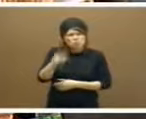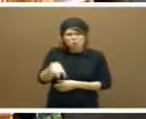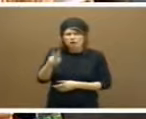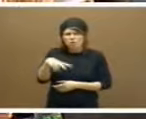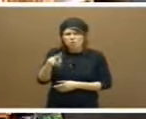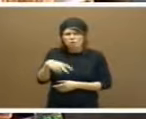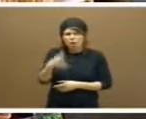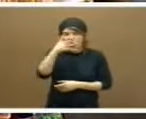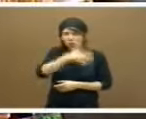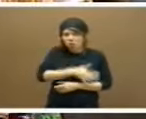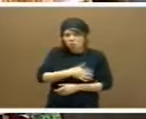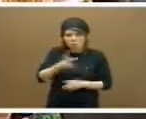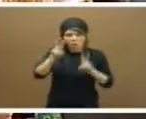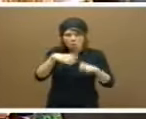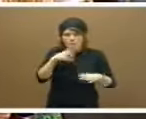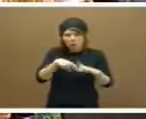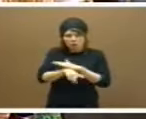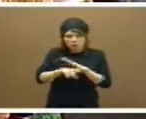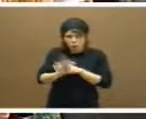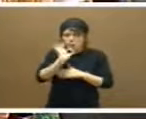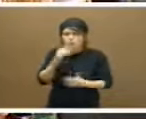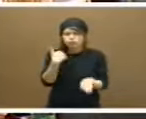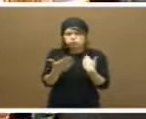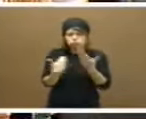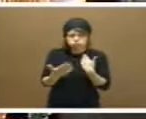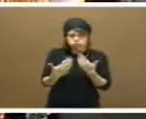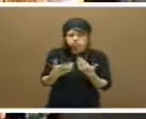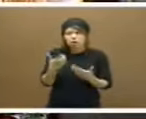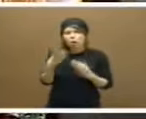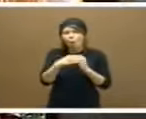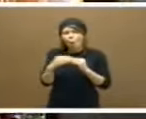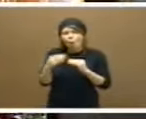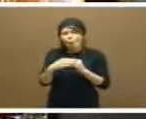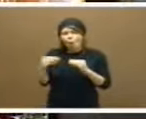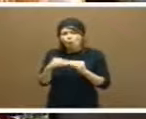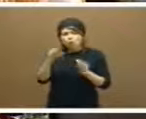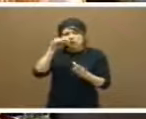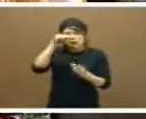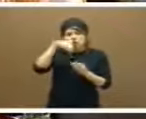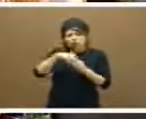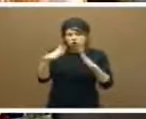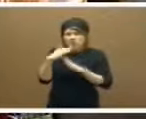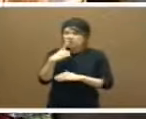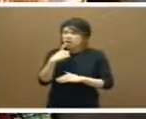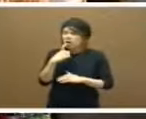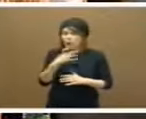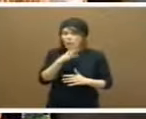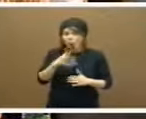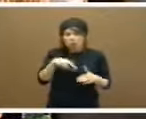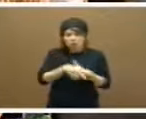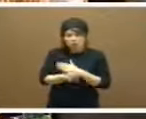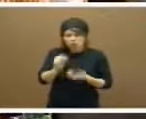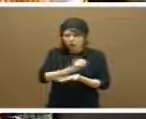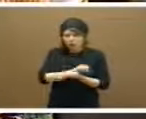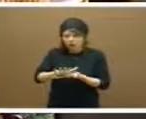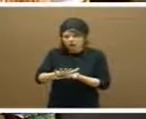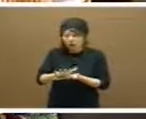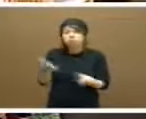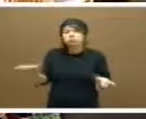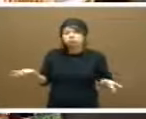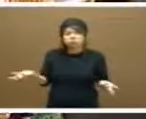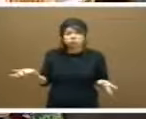ninguna denuncia por su gestión o por el trato dispensado a los usuarios que atienden la Casa Roja, ya que es un recurso gratuito y en